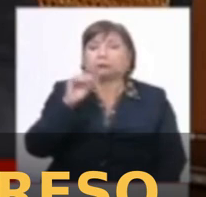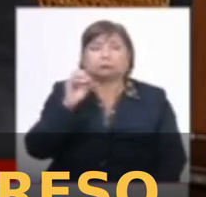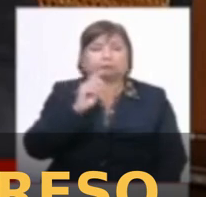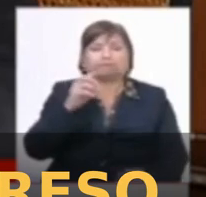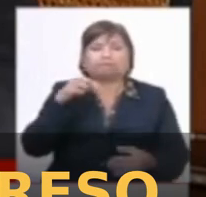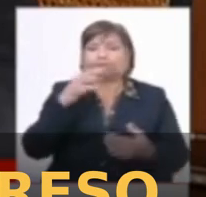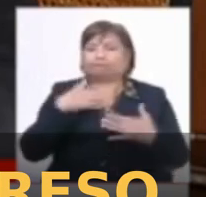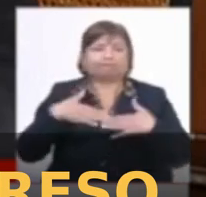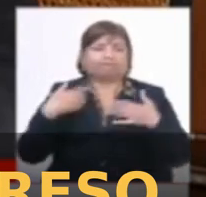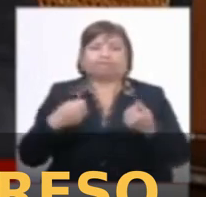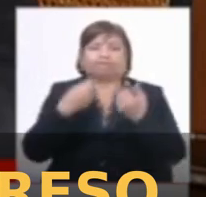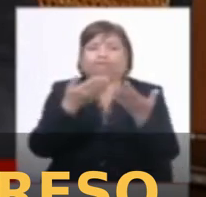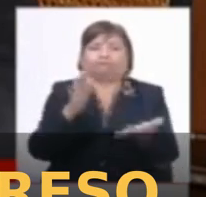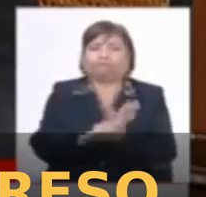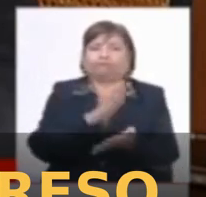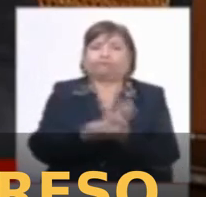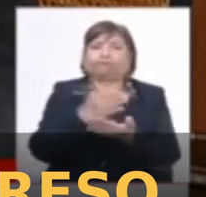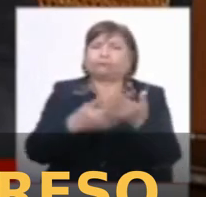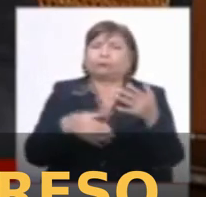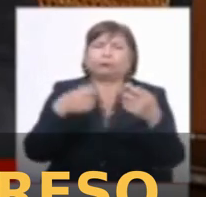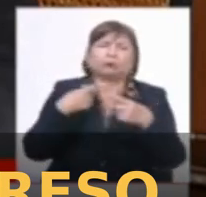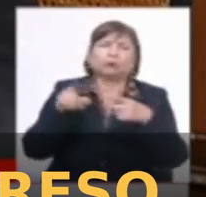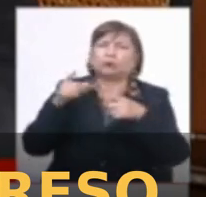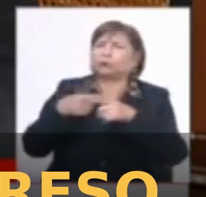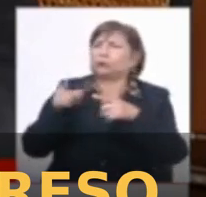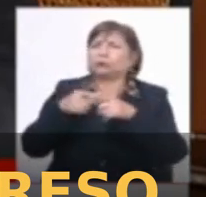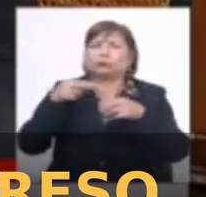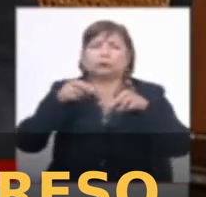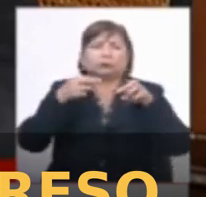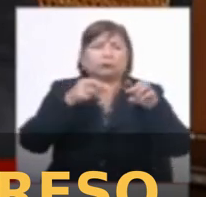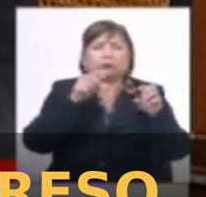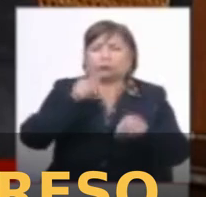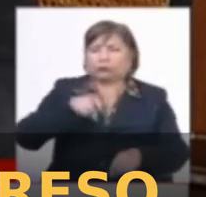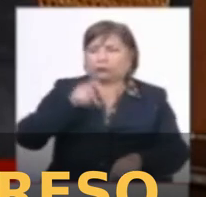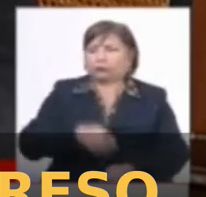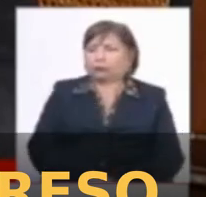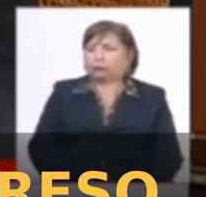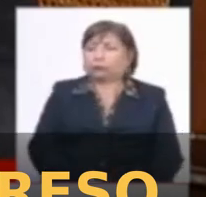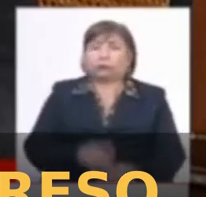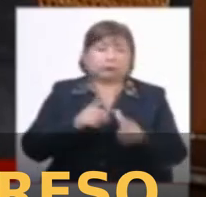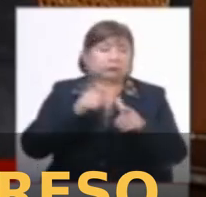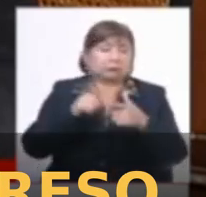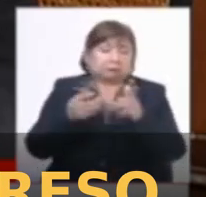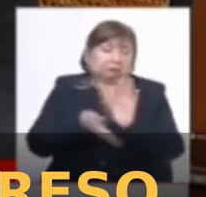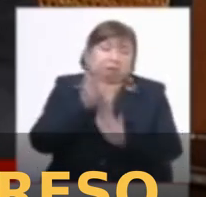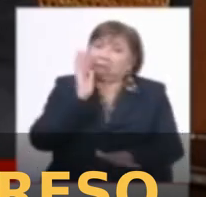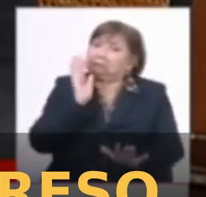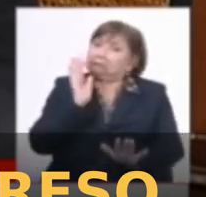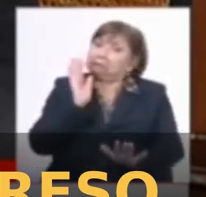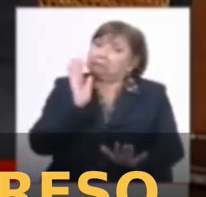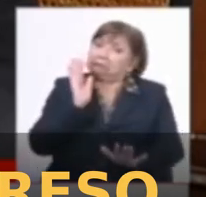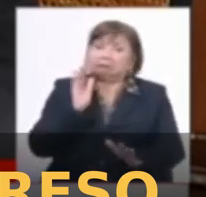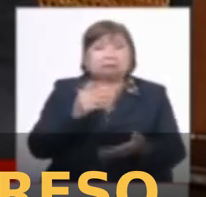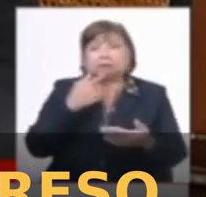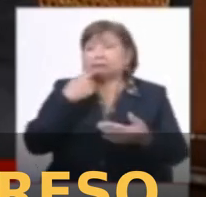se podía entregar el documento, había una serie de autorizaciones que necesitaban. Entonces me retiré. También